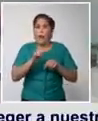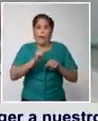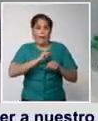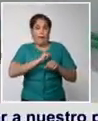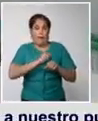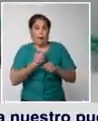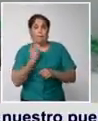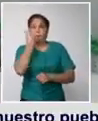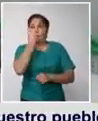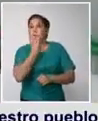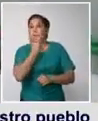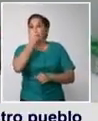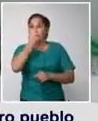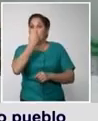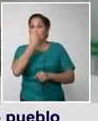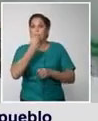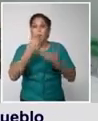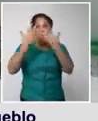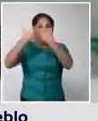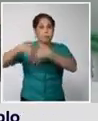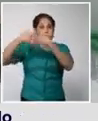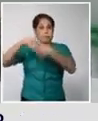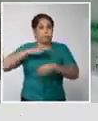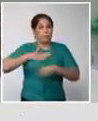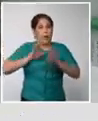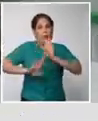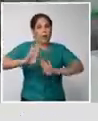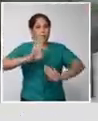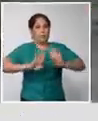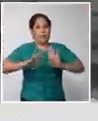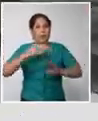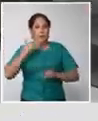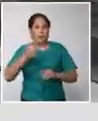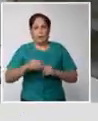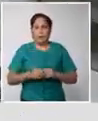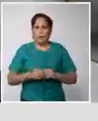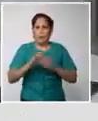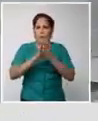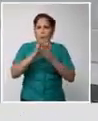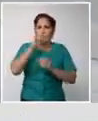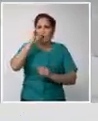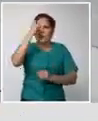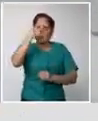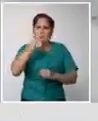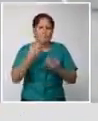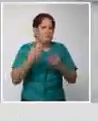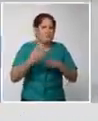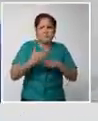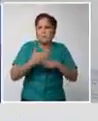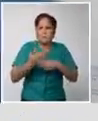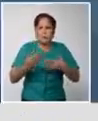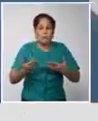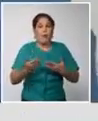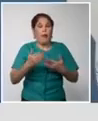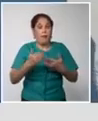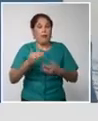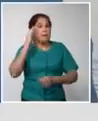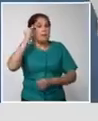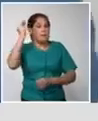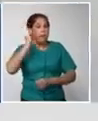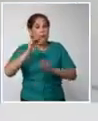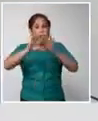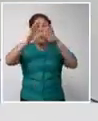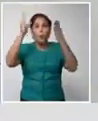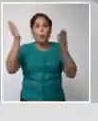de esos anticuerpos contra el virus. ¿Qué sello distintivo tiene Mambisa, doctor? Se ha dicho que existen en el mundo